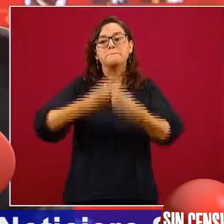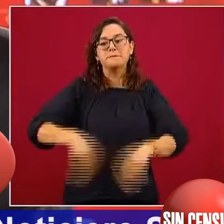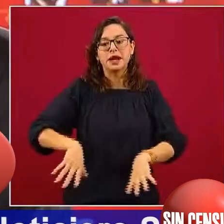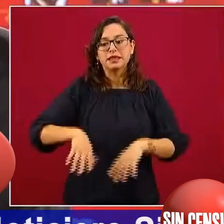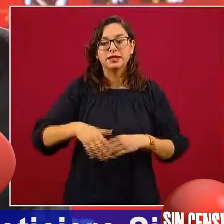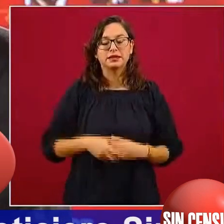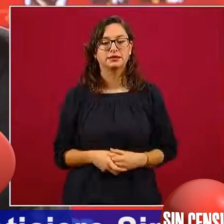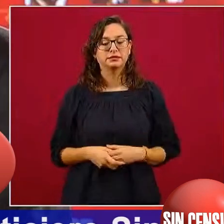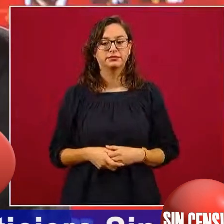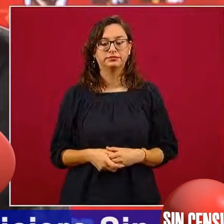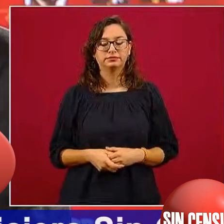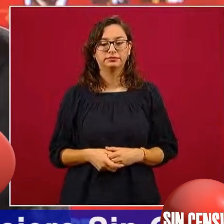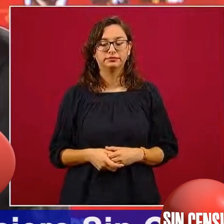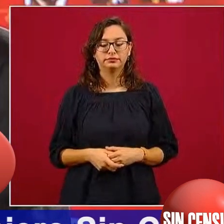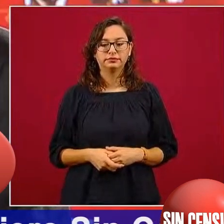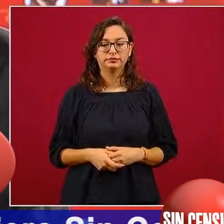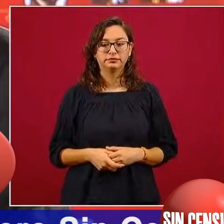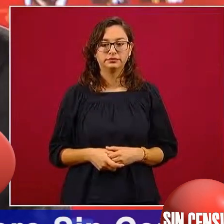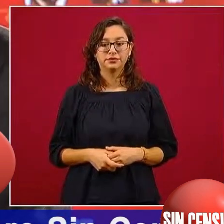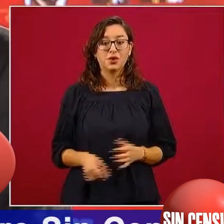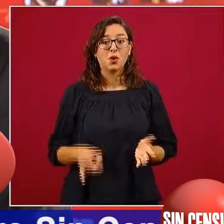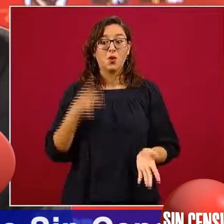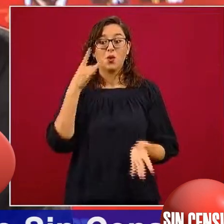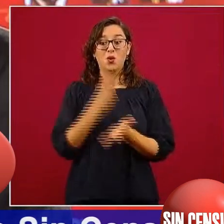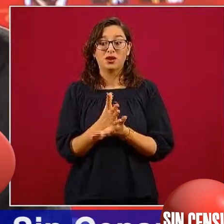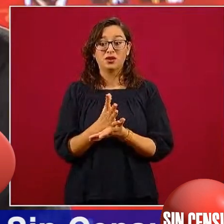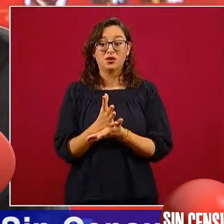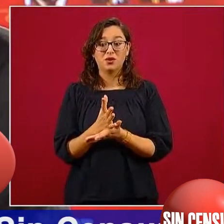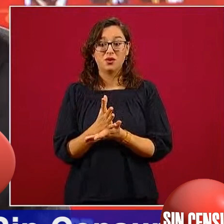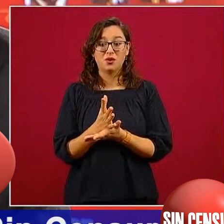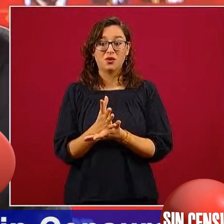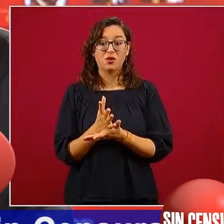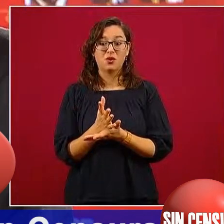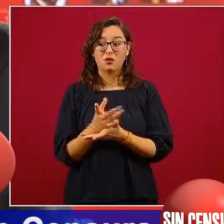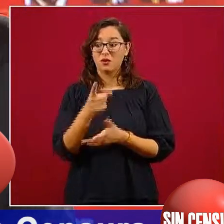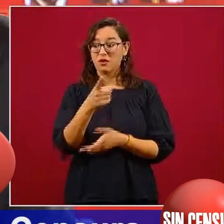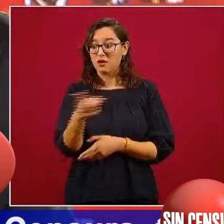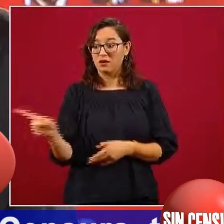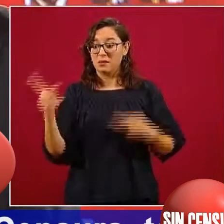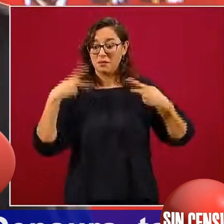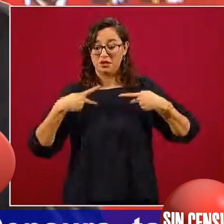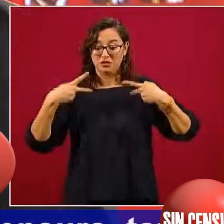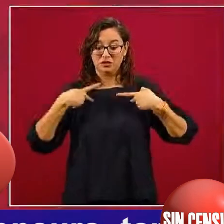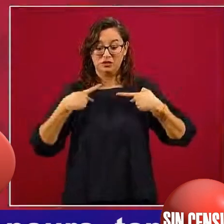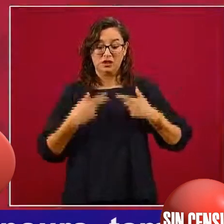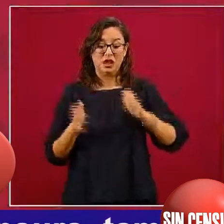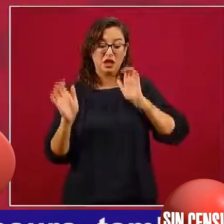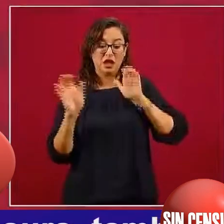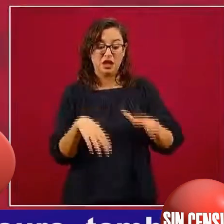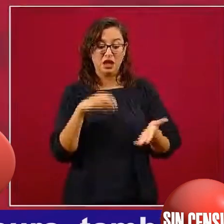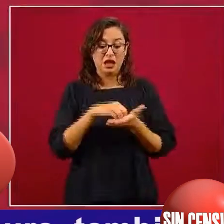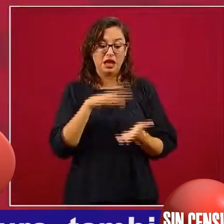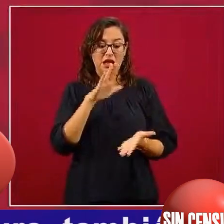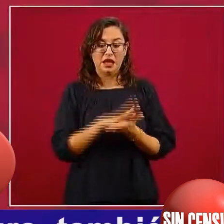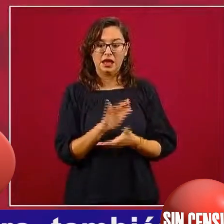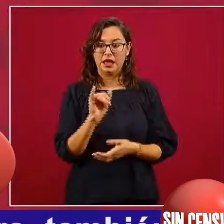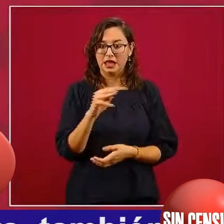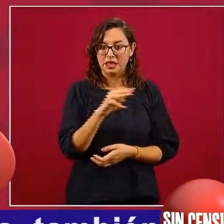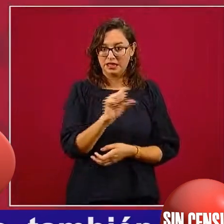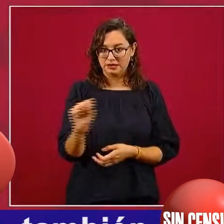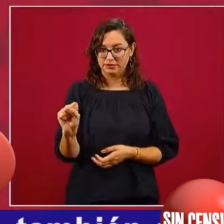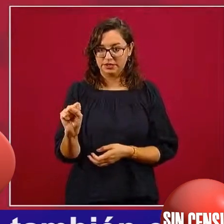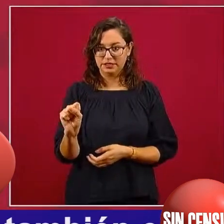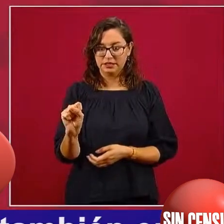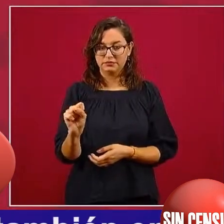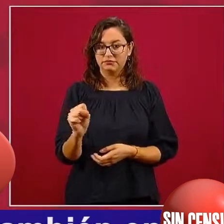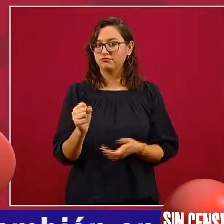Solo tomando en cuenta a los trabajadores registrados en el Seguro Social, que